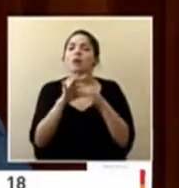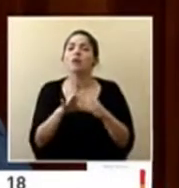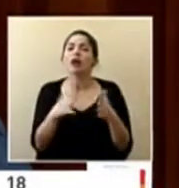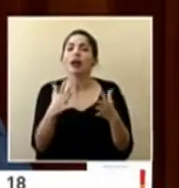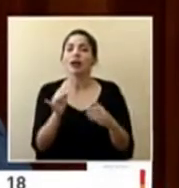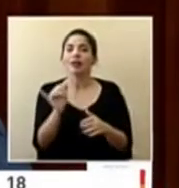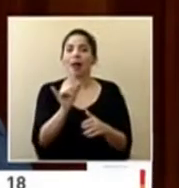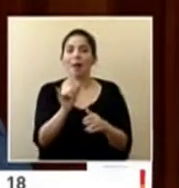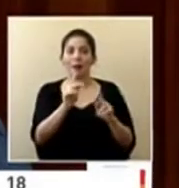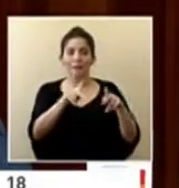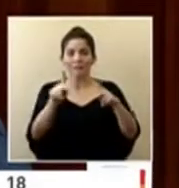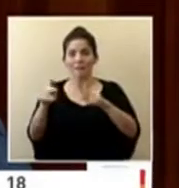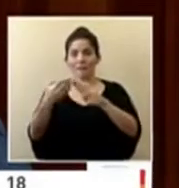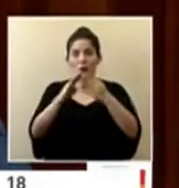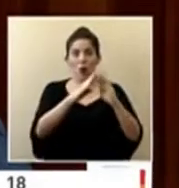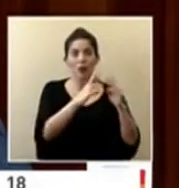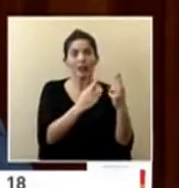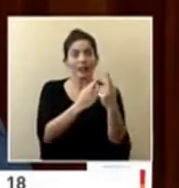respuesta también de la población.